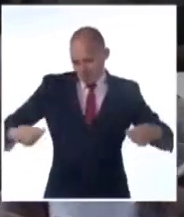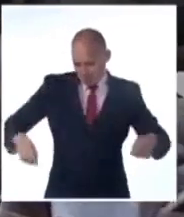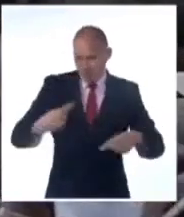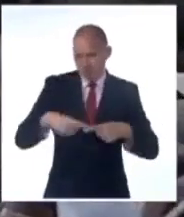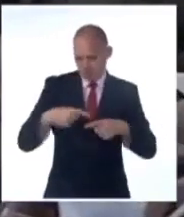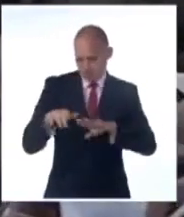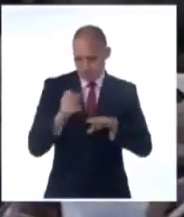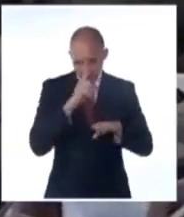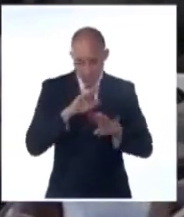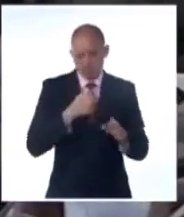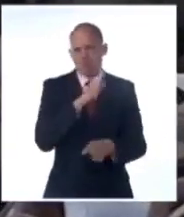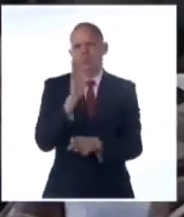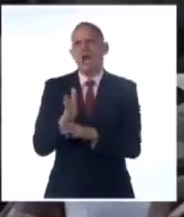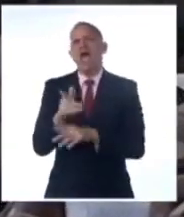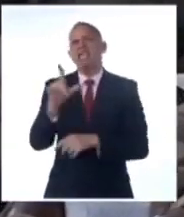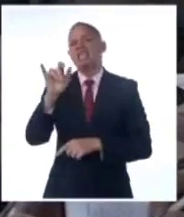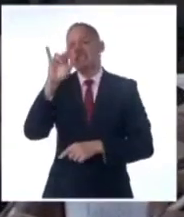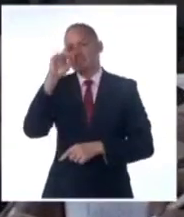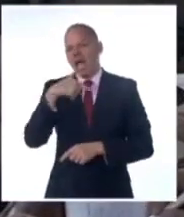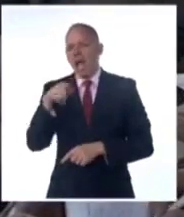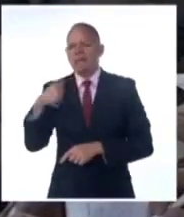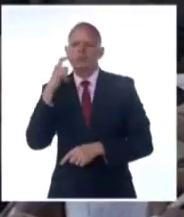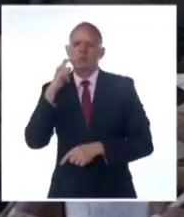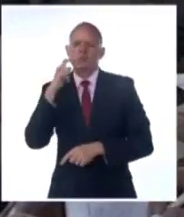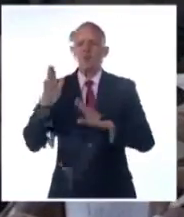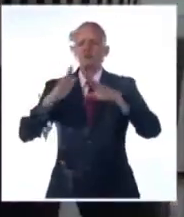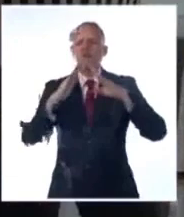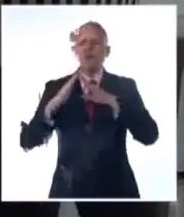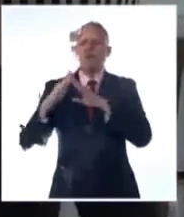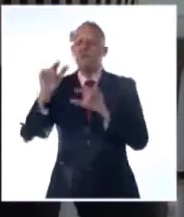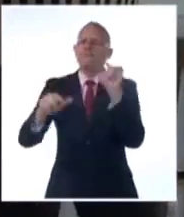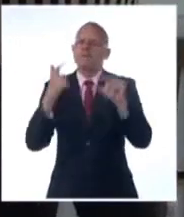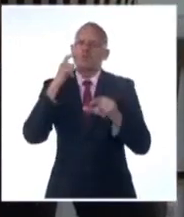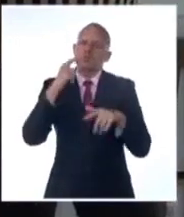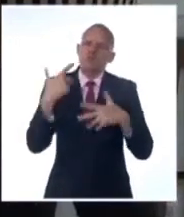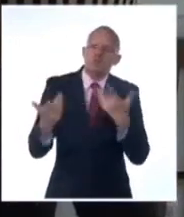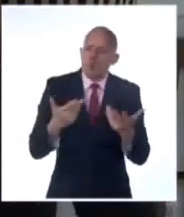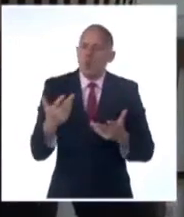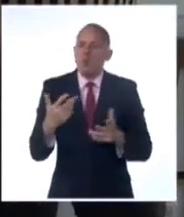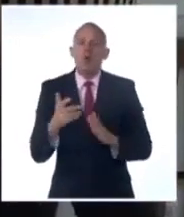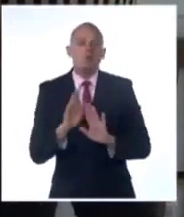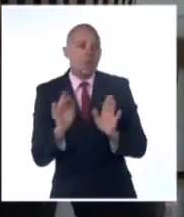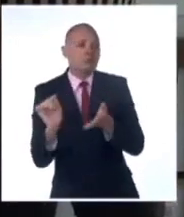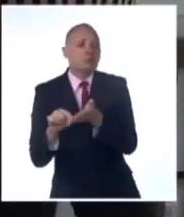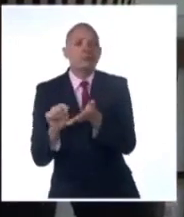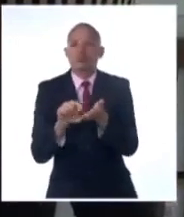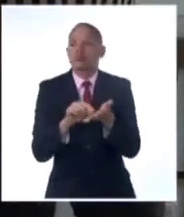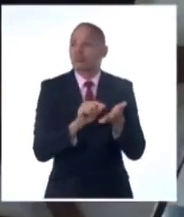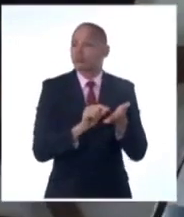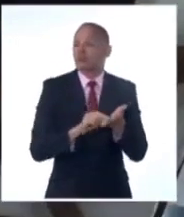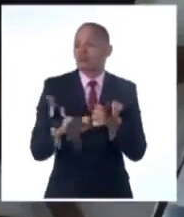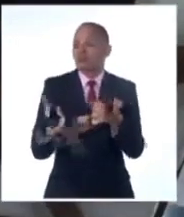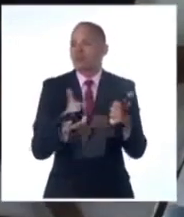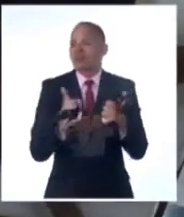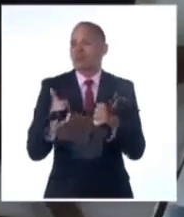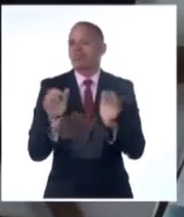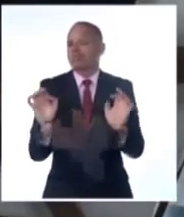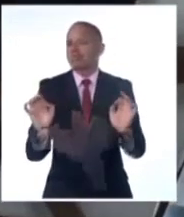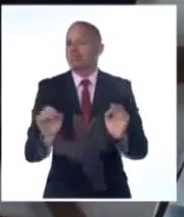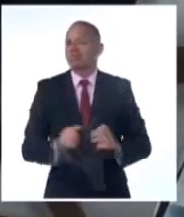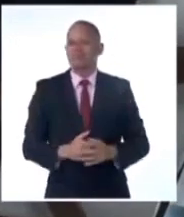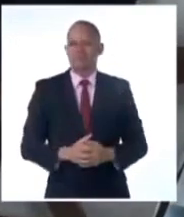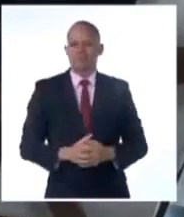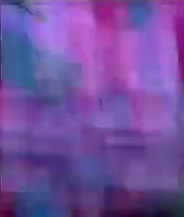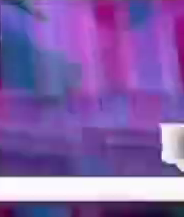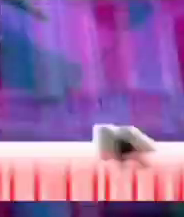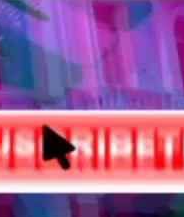ejemplos concretos de las afectaciones del bloqueo en la vida cotidiana de los cubanos. Wilmer Rodríguez Fernández, Sistema Informativo